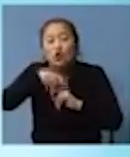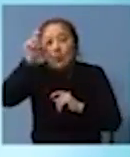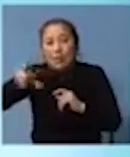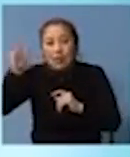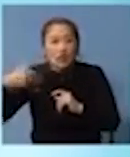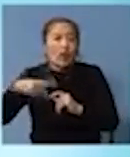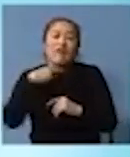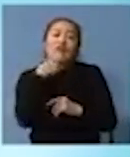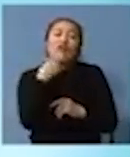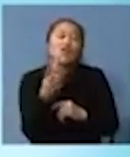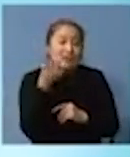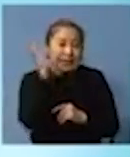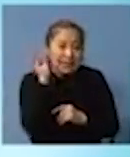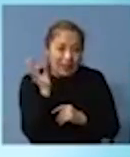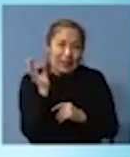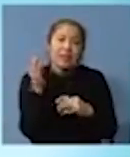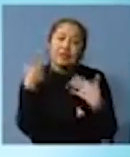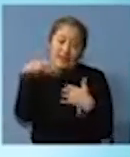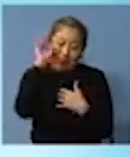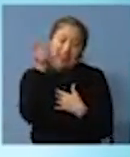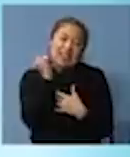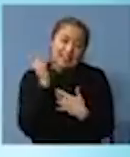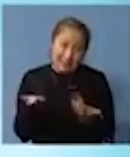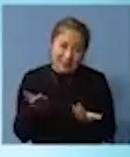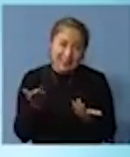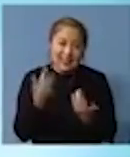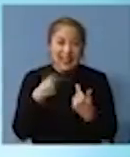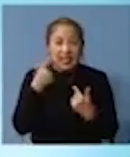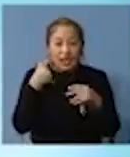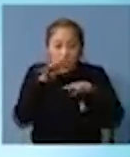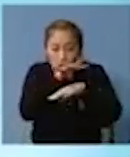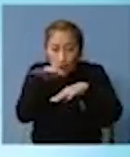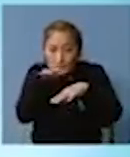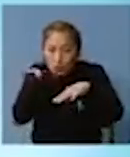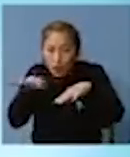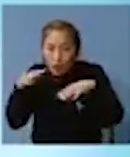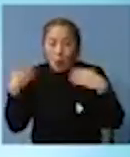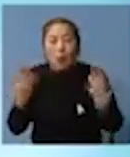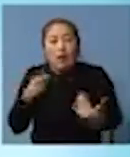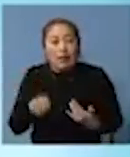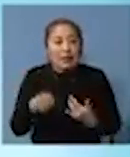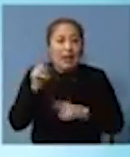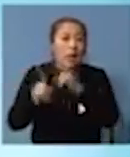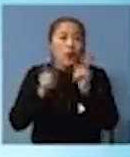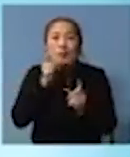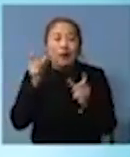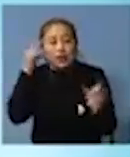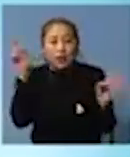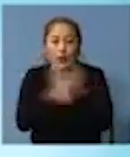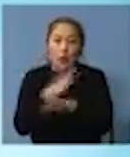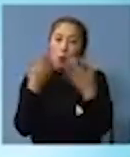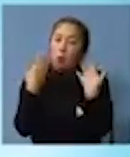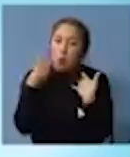con una voz muy clara, inconfundible, y lo hemos subtitulado para que si hay alguna confusión